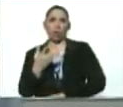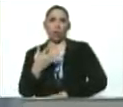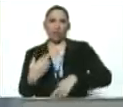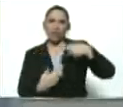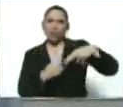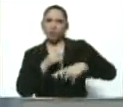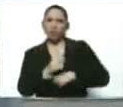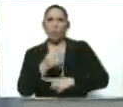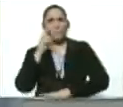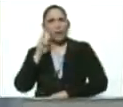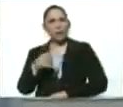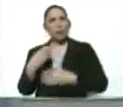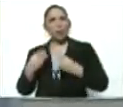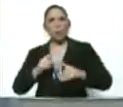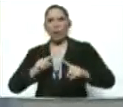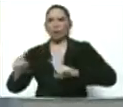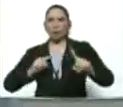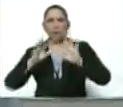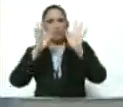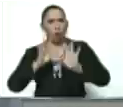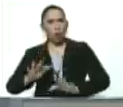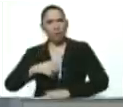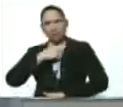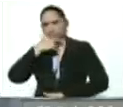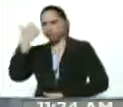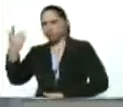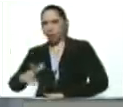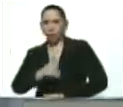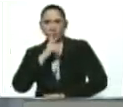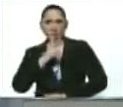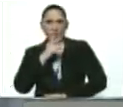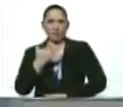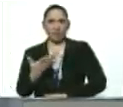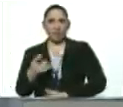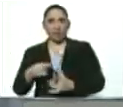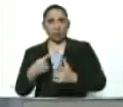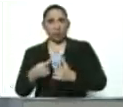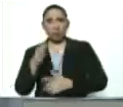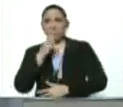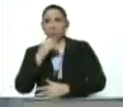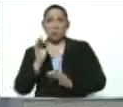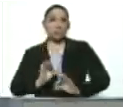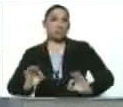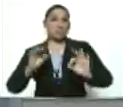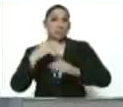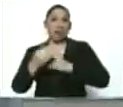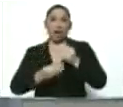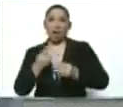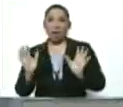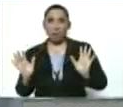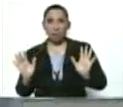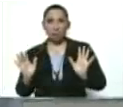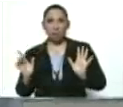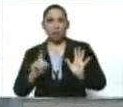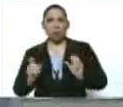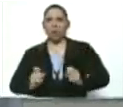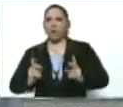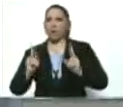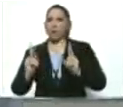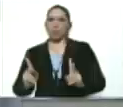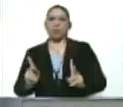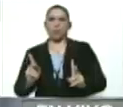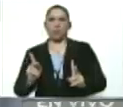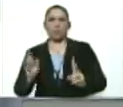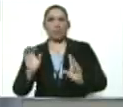actúan de forma mucho más visceral y feroz. Da la casualidad que no hicieron nada absolutamente, no fueron ni oportunos, ni